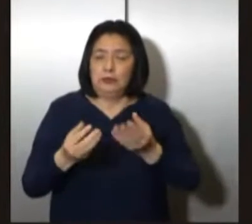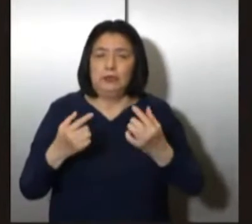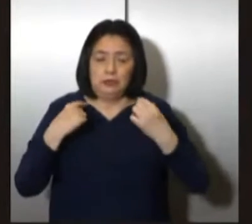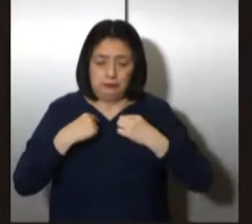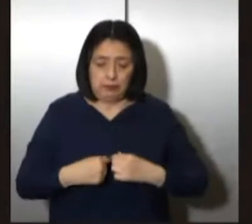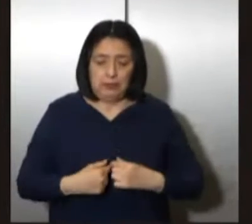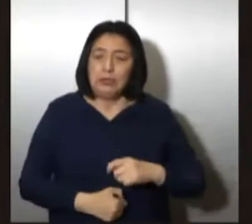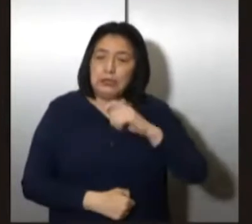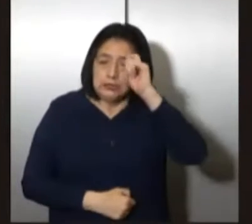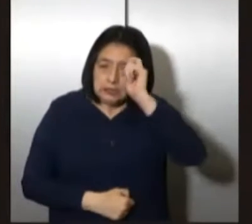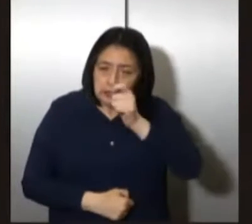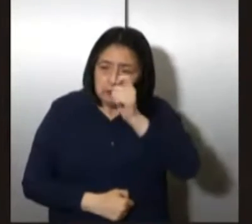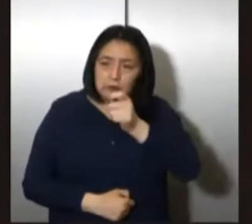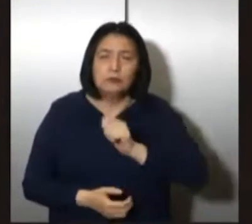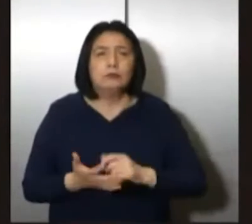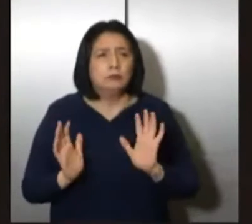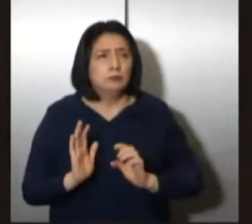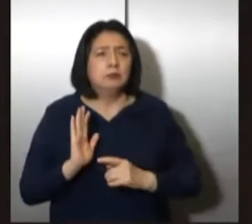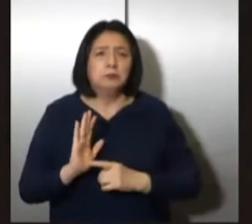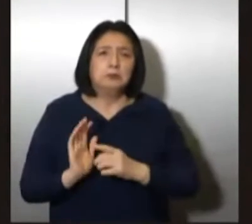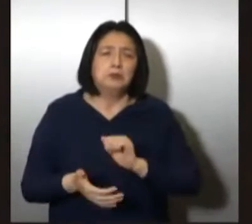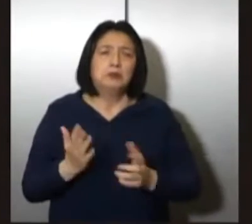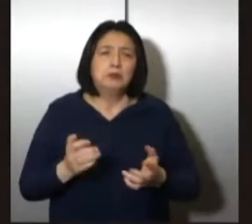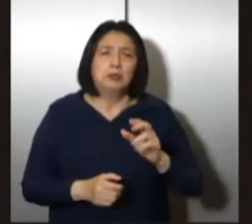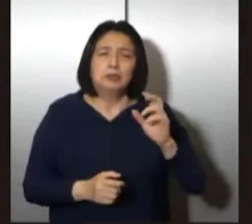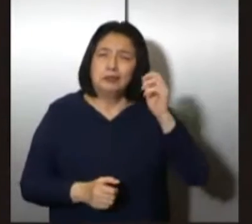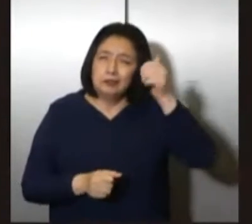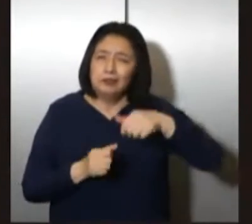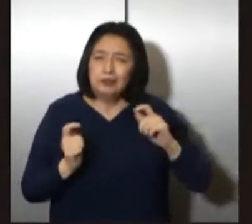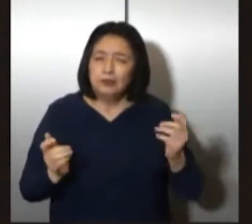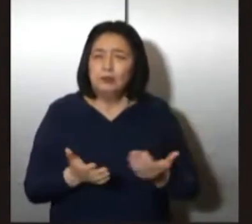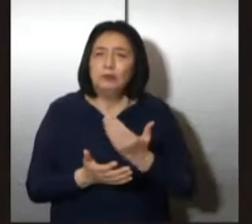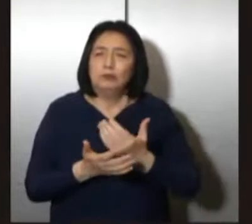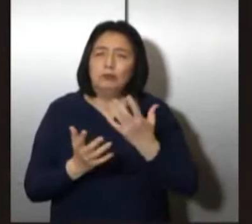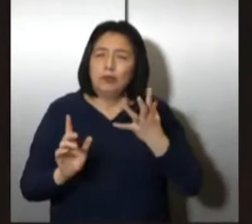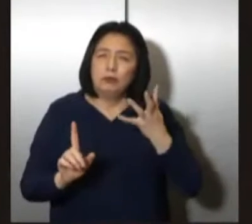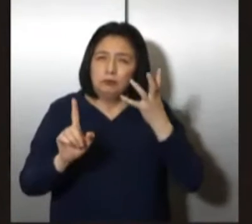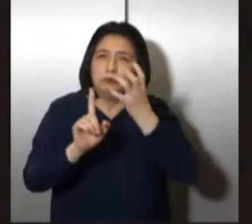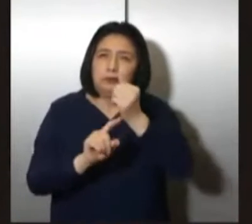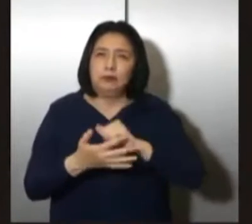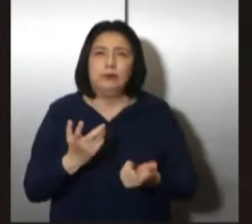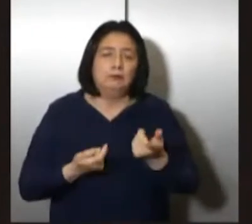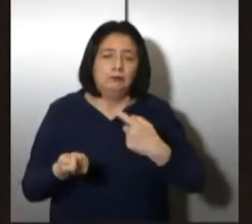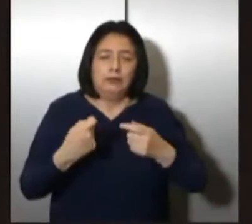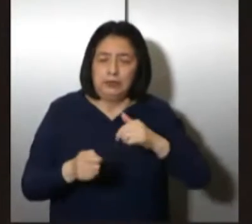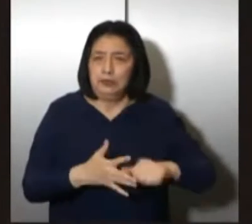medallas de reconocimiento simbólicas que conmemoran el nuevo récord de